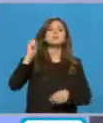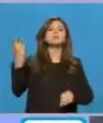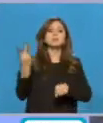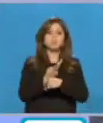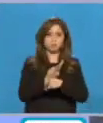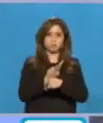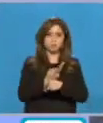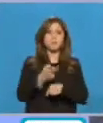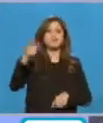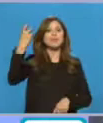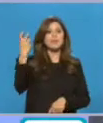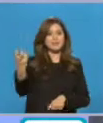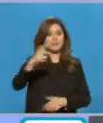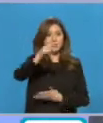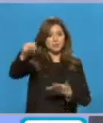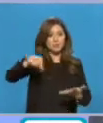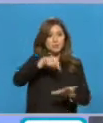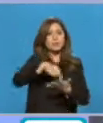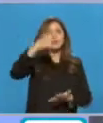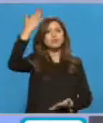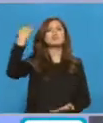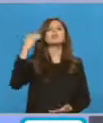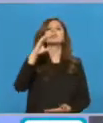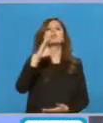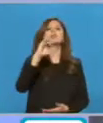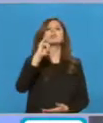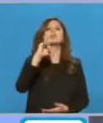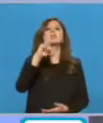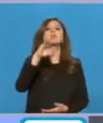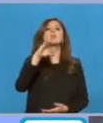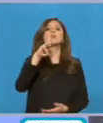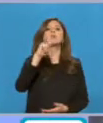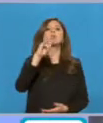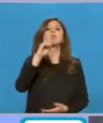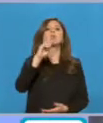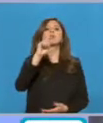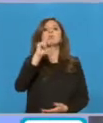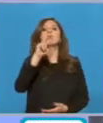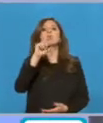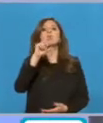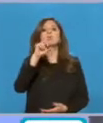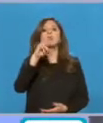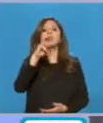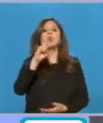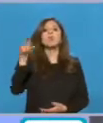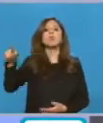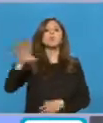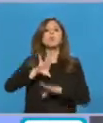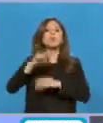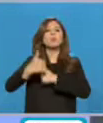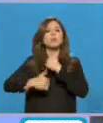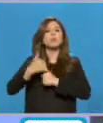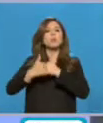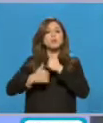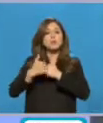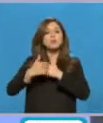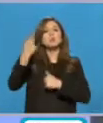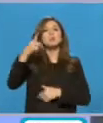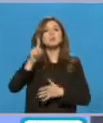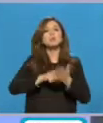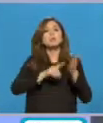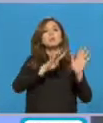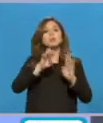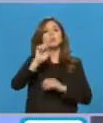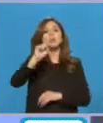una carrera, que era el Circuito Avándaro, una carrera bastante conocida, y hubo un problema en